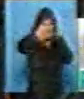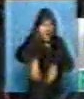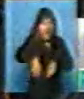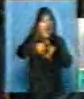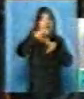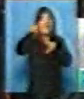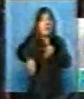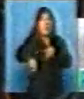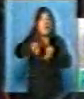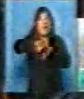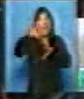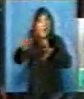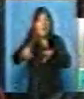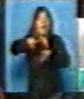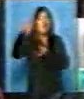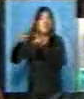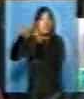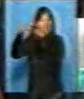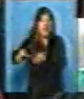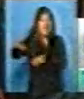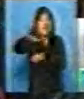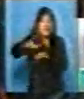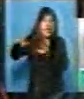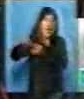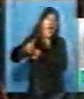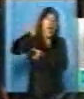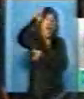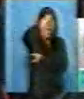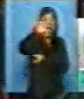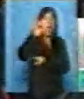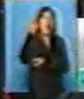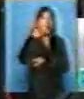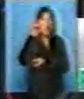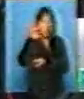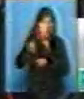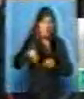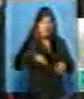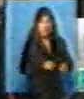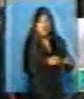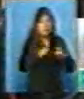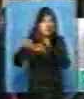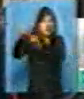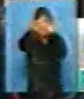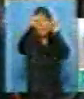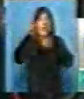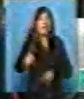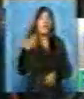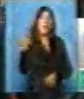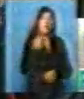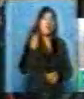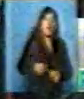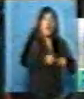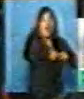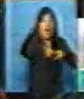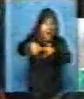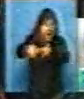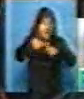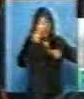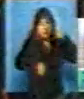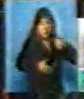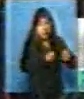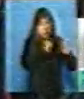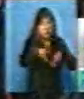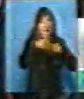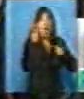Entonces, que eso no solamente sea turístico, sino también sea de carga, que abarata los costos para los empresarios para poder intercambiar los productos, me